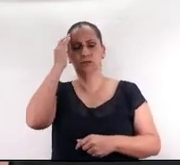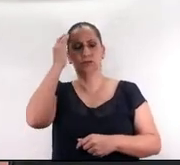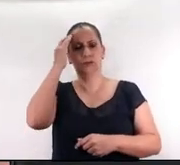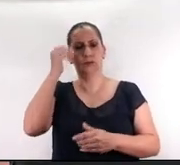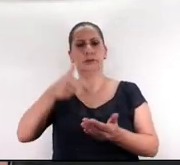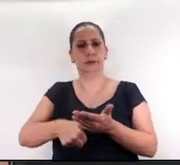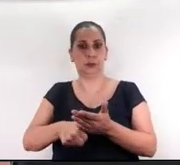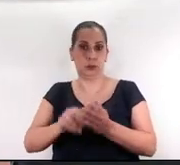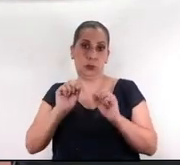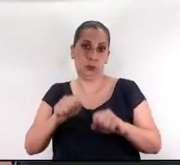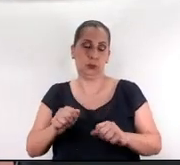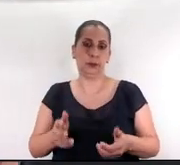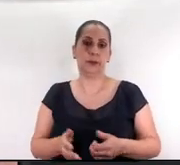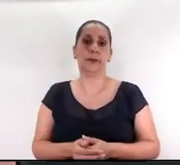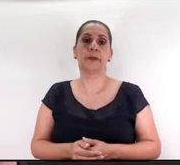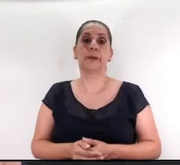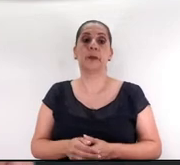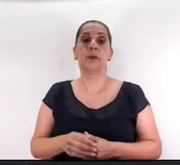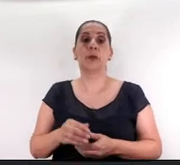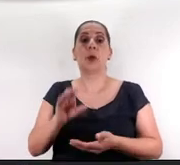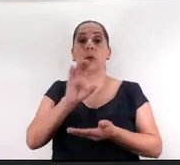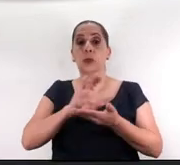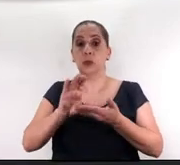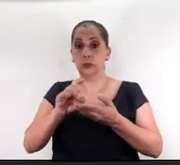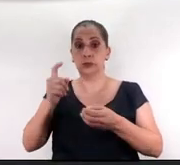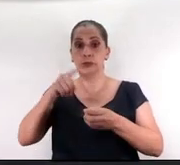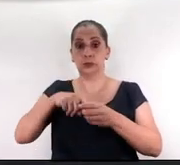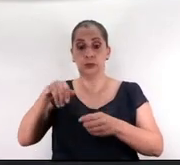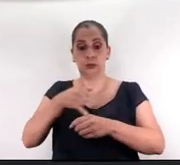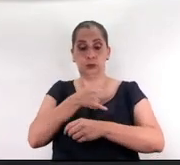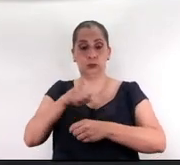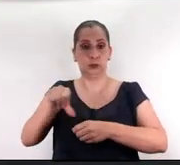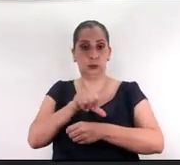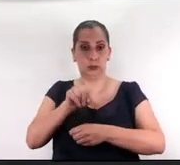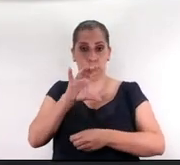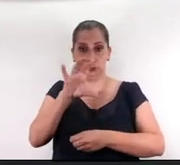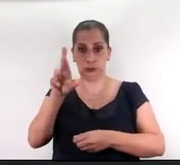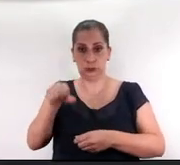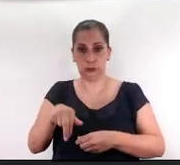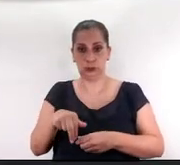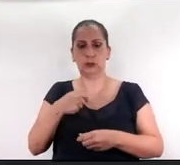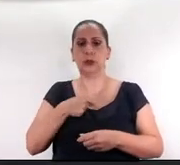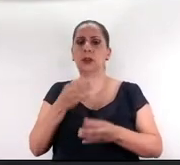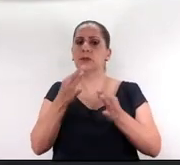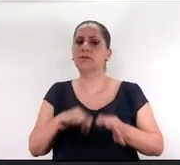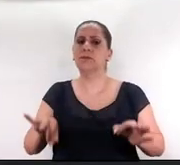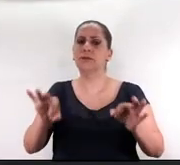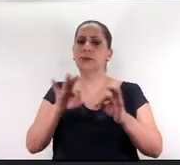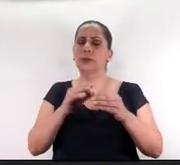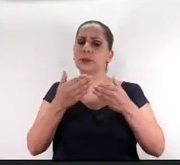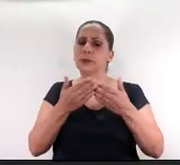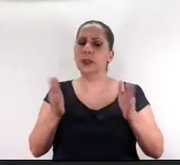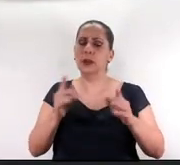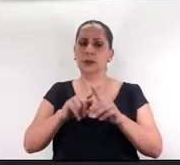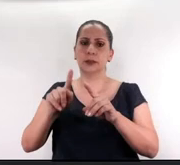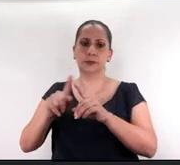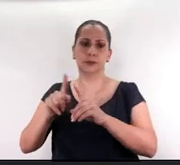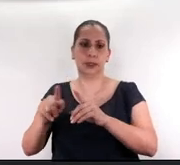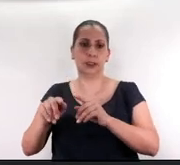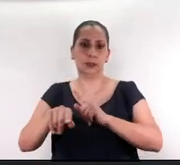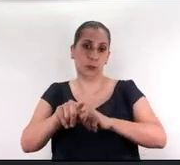informado. Para el Colegio Federado de Ingenieros y Arquitectos de Costa Rica es trascendental abrir estos espacios de